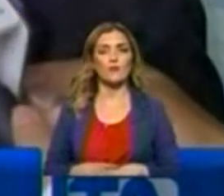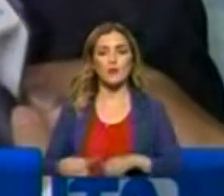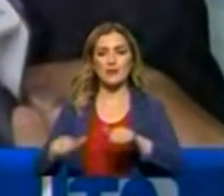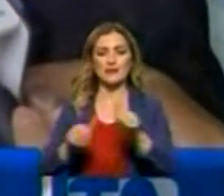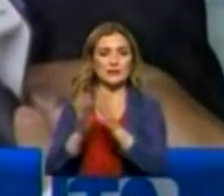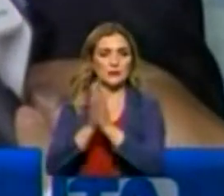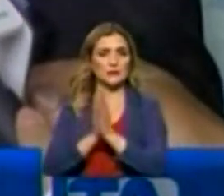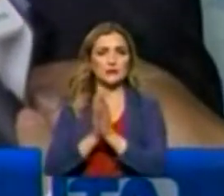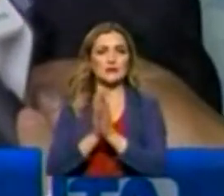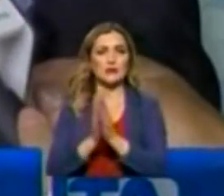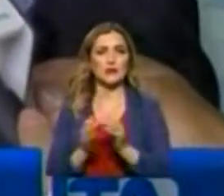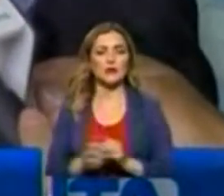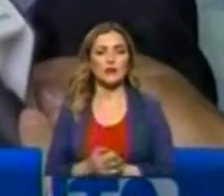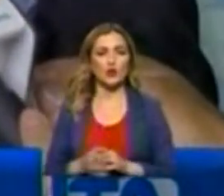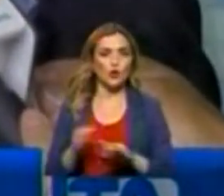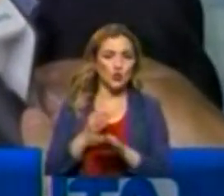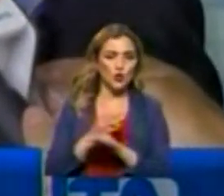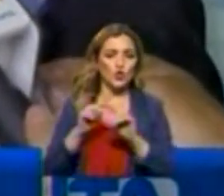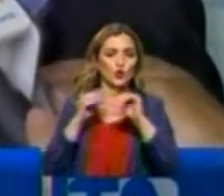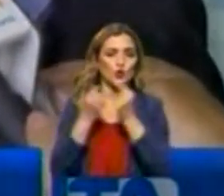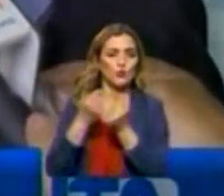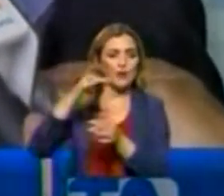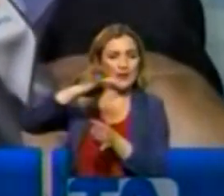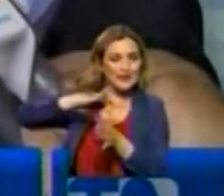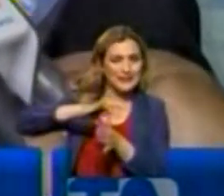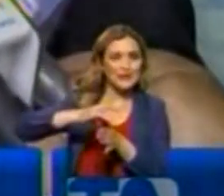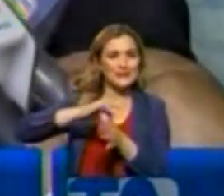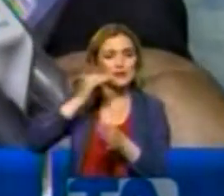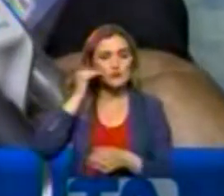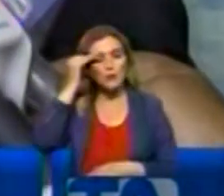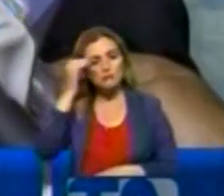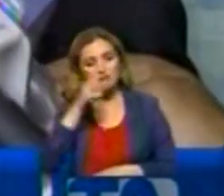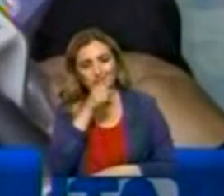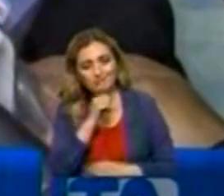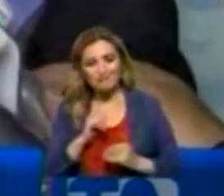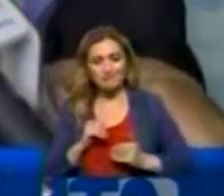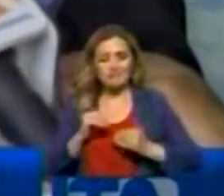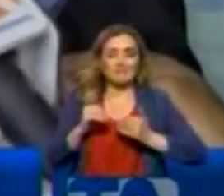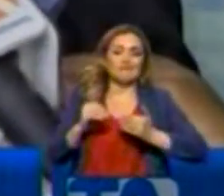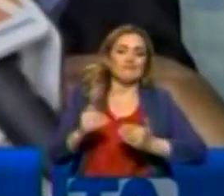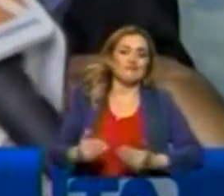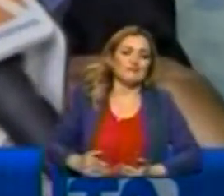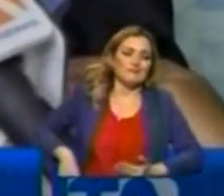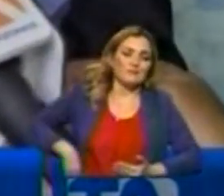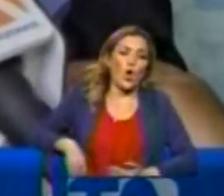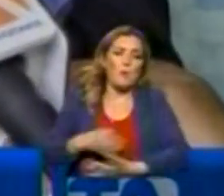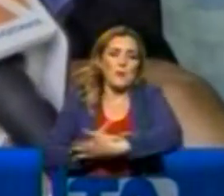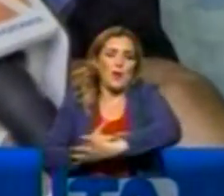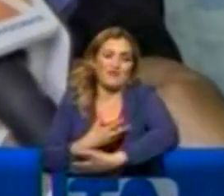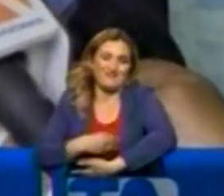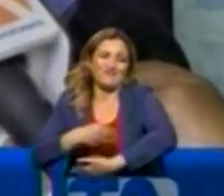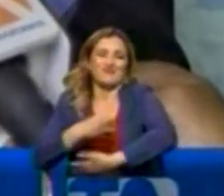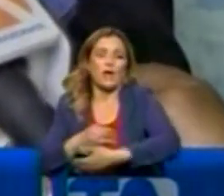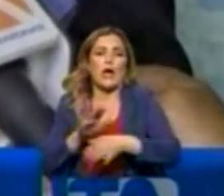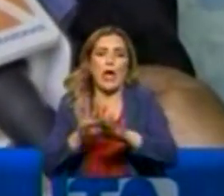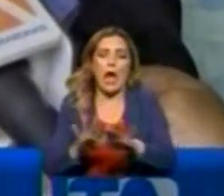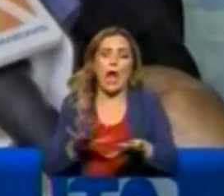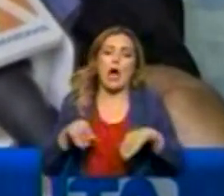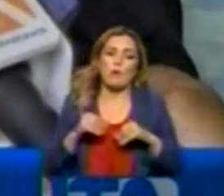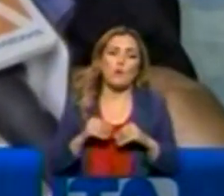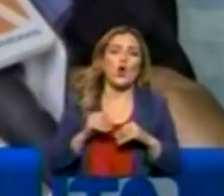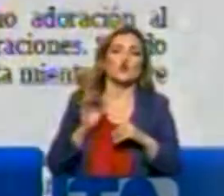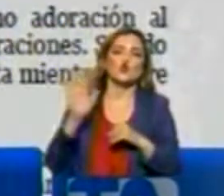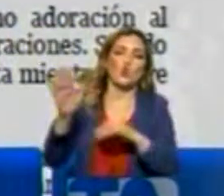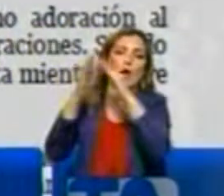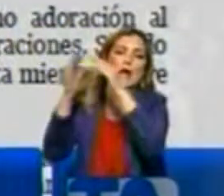que funcionarios que estén en grupo de riesgos, adultos, embarazadas, en periodo de lactancia, se puedan acoger al